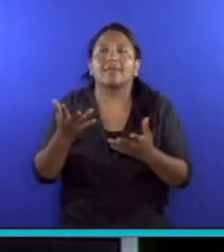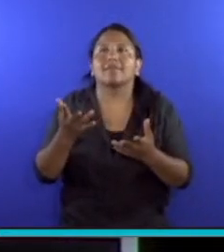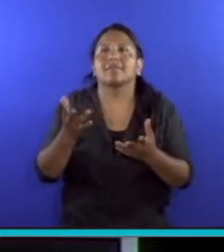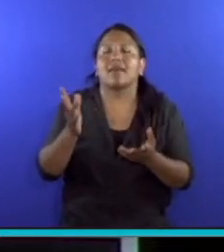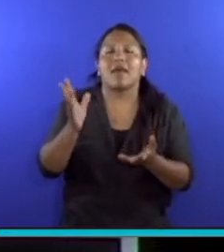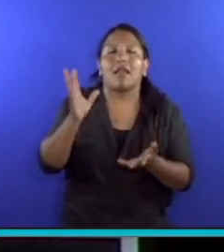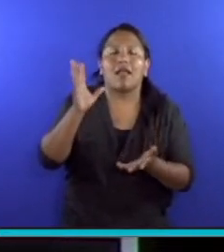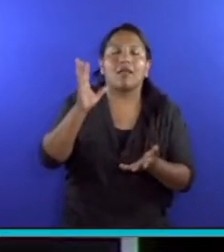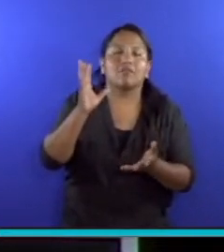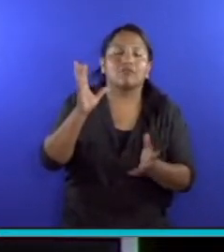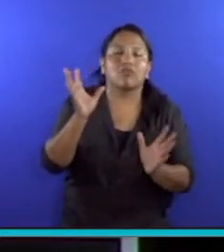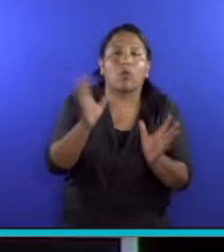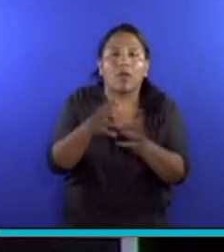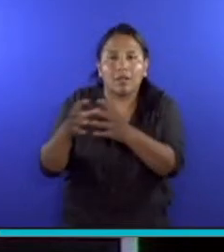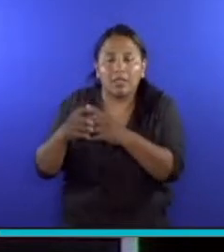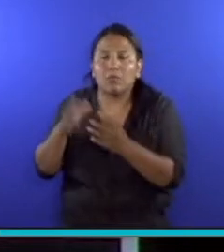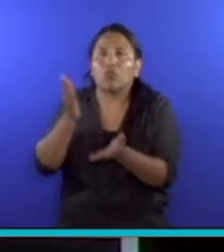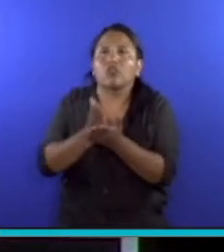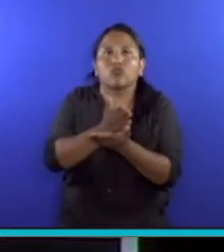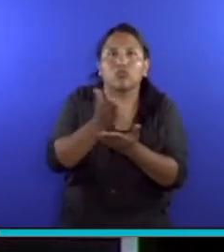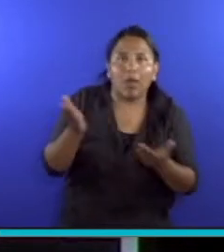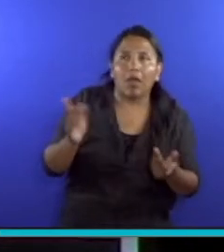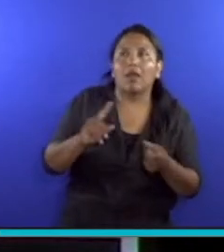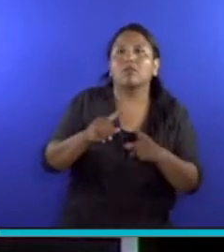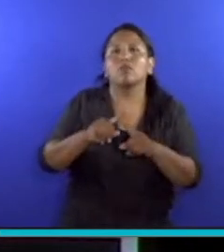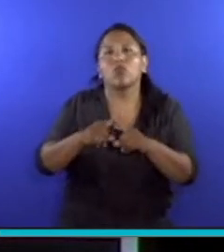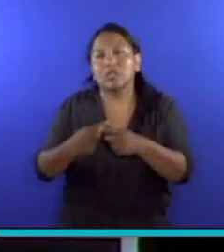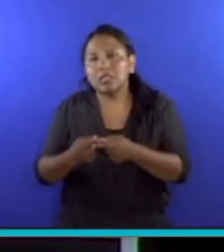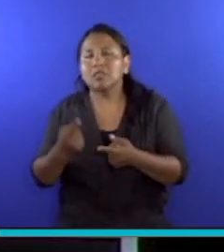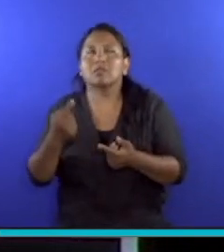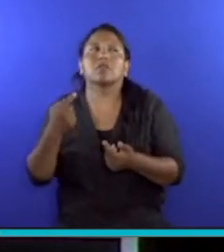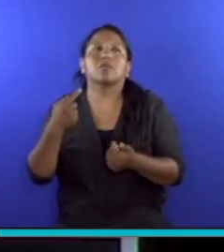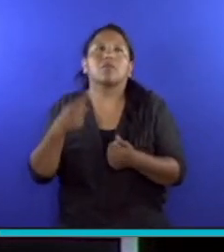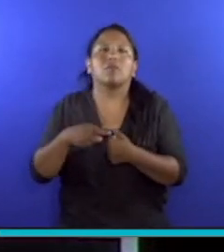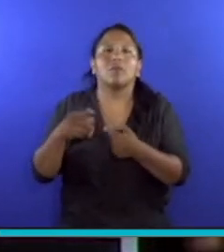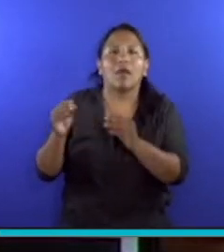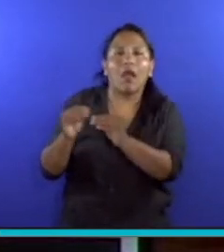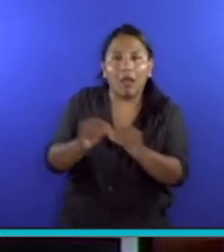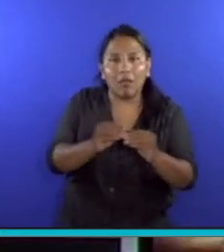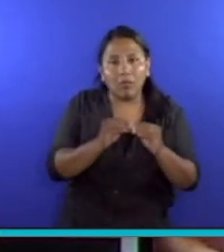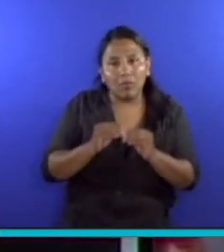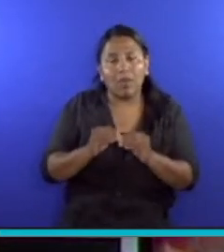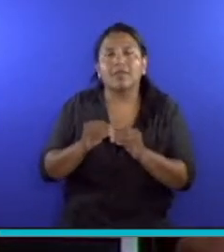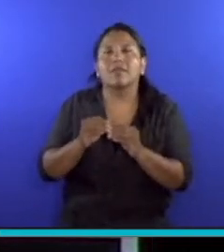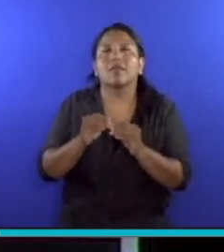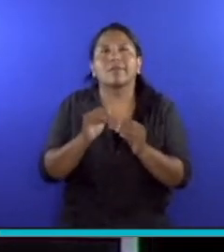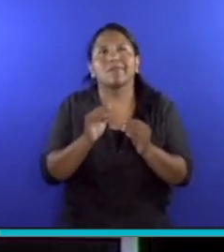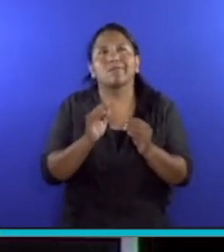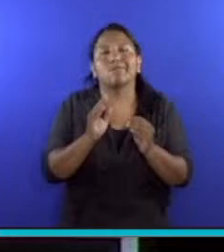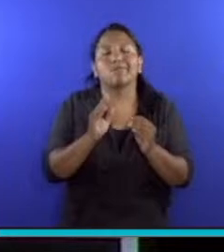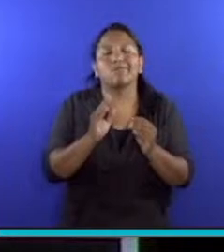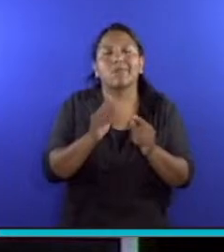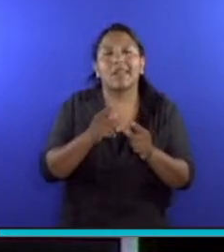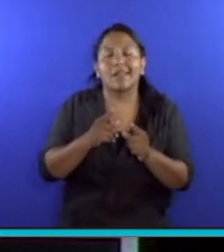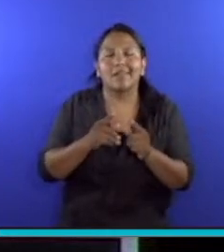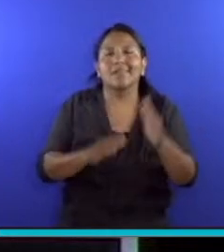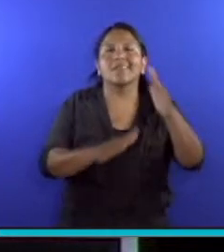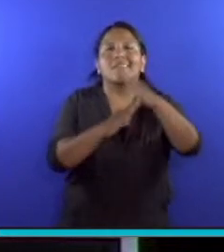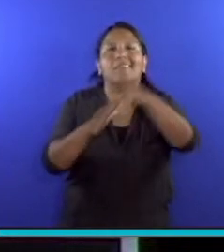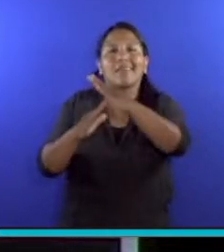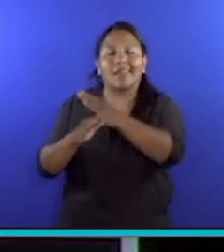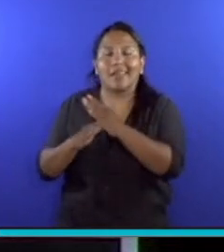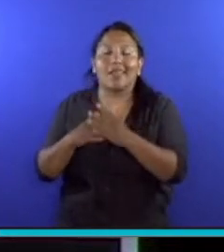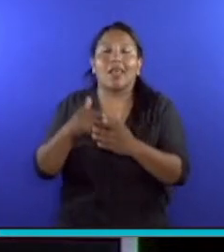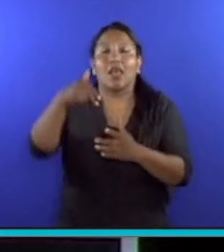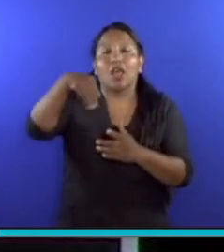derechos humanos y políticos, a compañeros y compañeras referentes, muchos ya no están, Norita Cortiñas